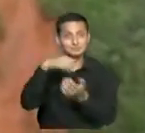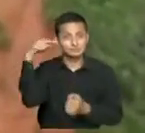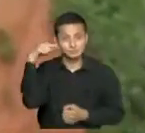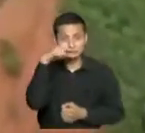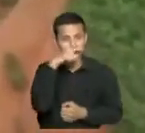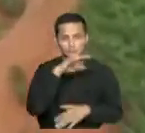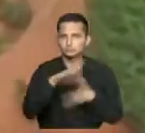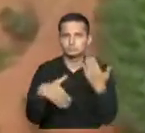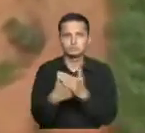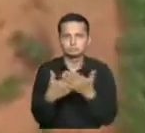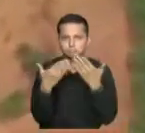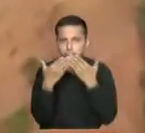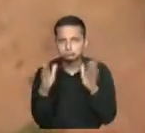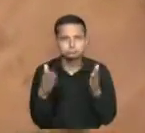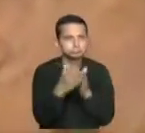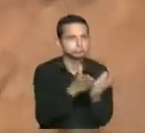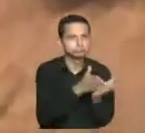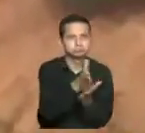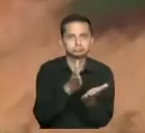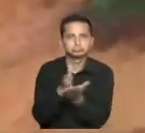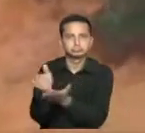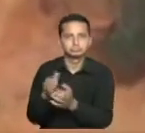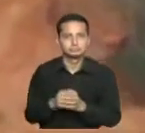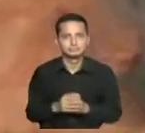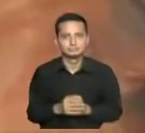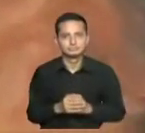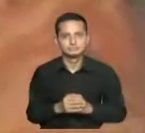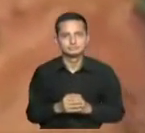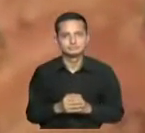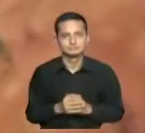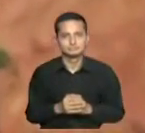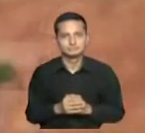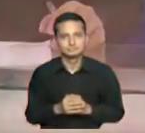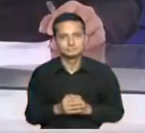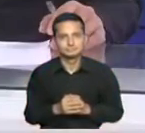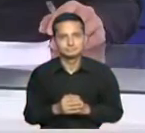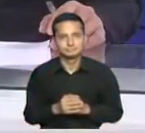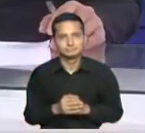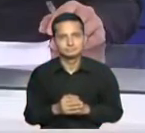estuvieron habilitadas. Carolina Díaz, Noticiero Ciudadano.